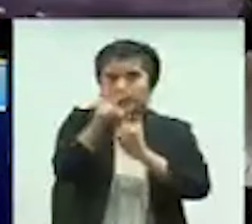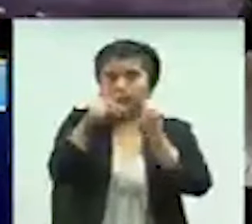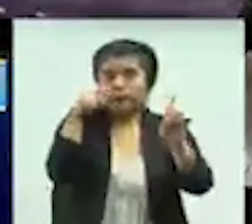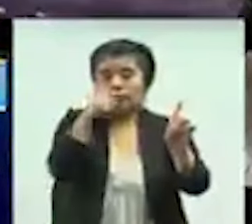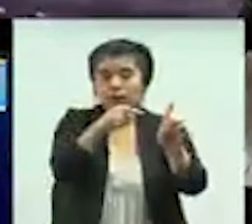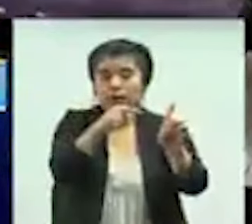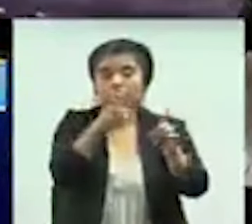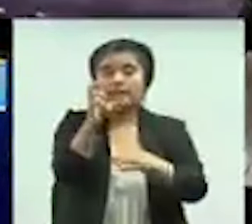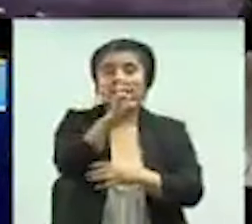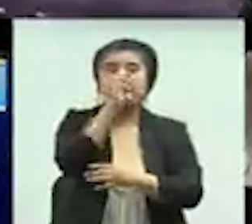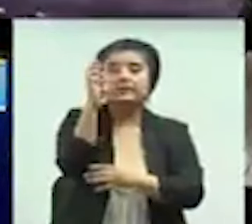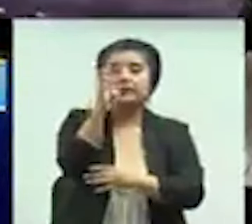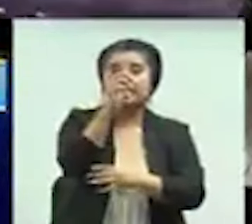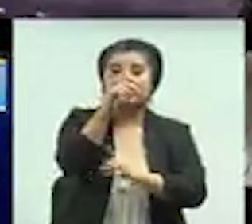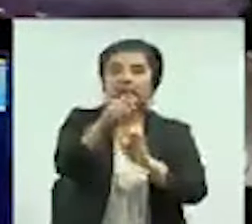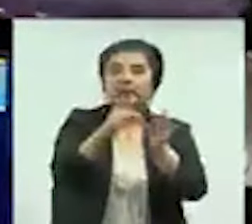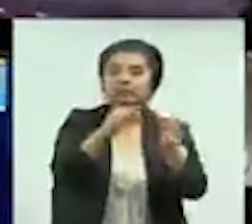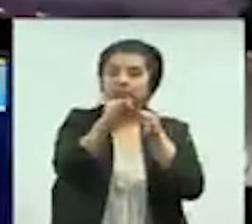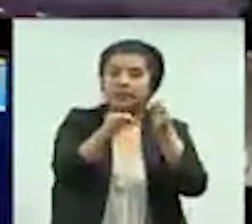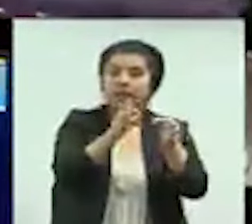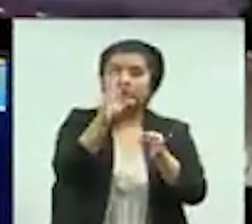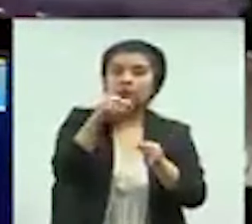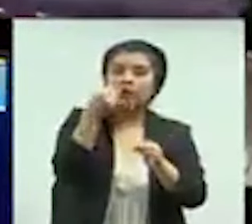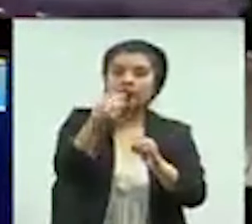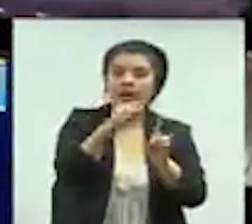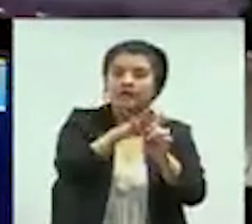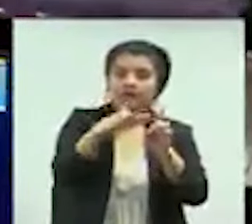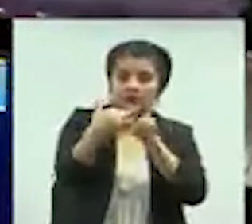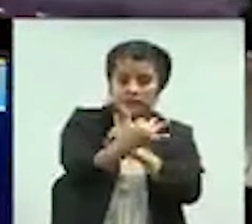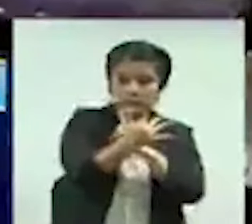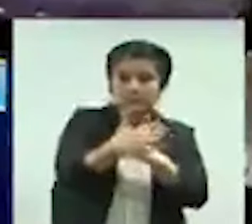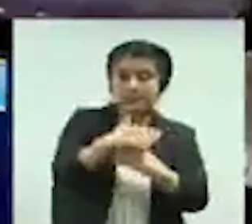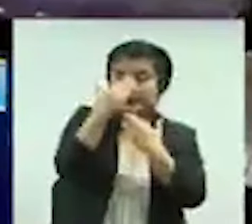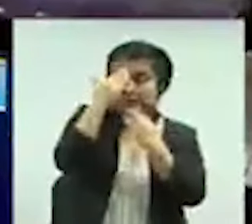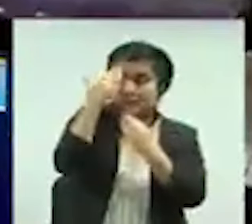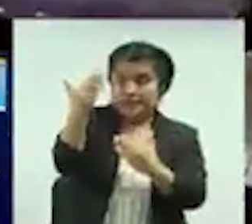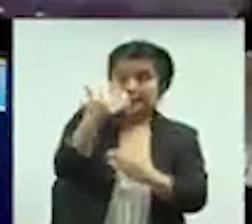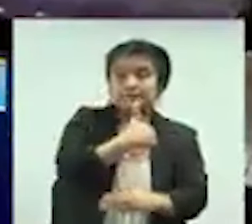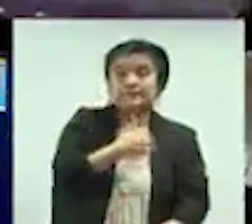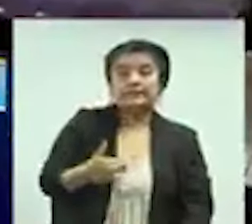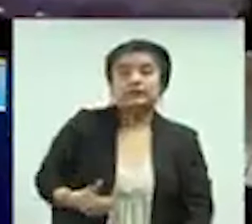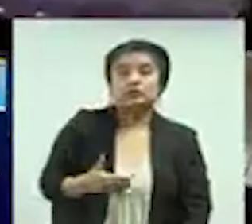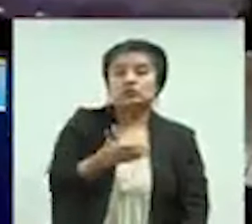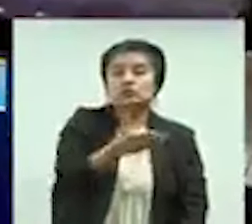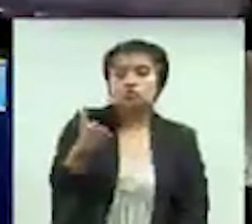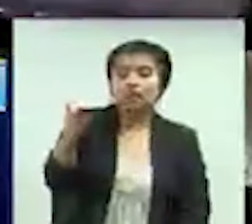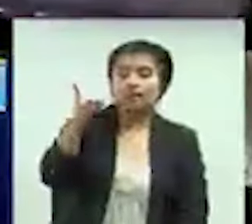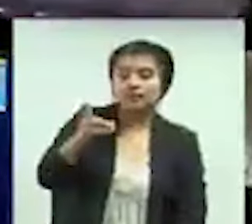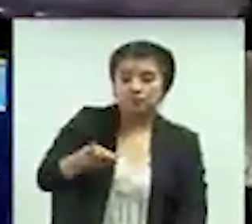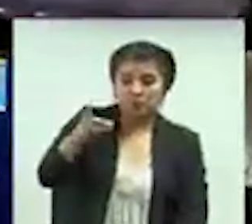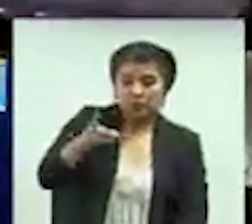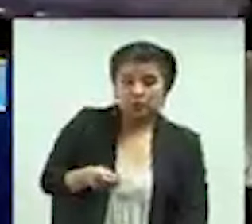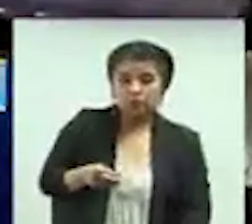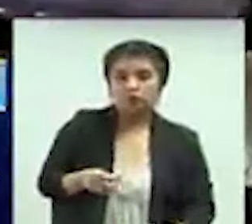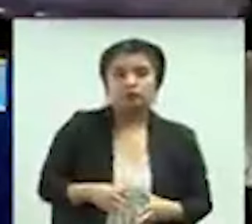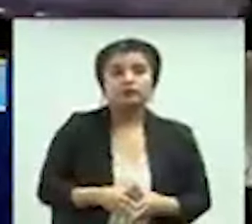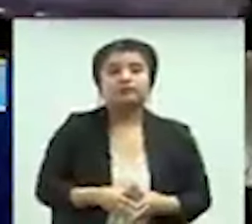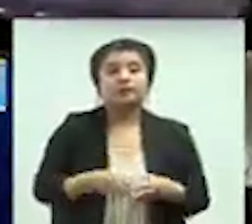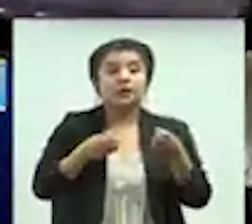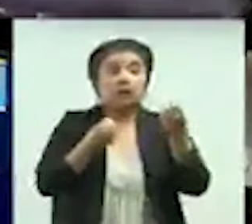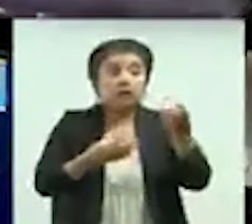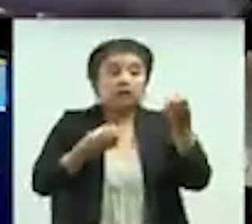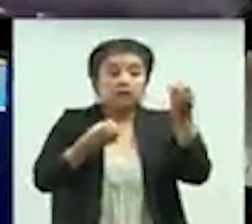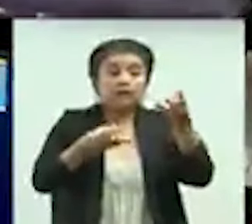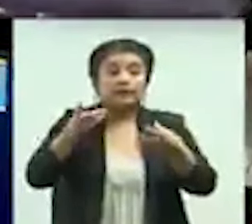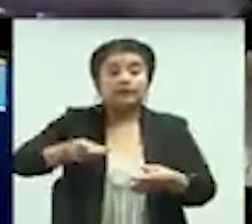una premisa que justifique tales acciones. Gracias, señor presidente. Honorable pleno. Tiene la palabra